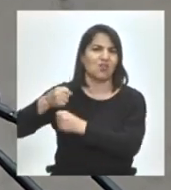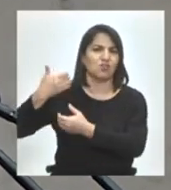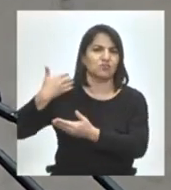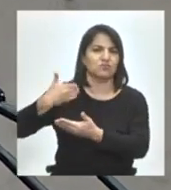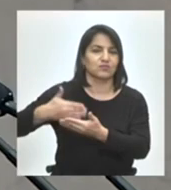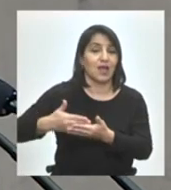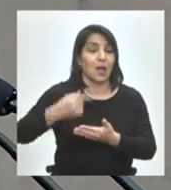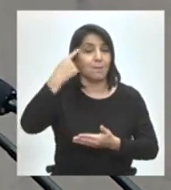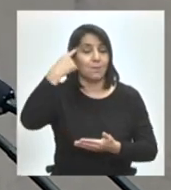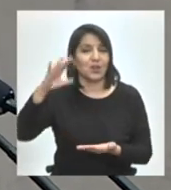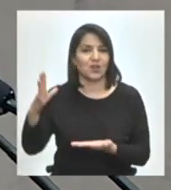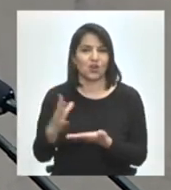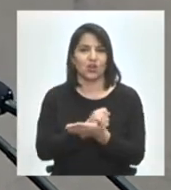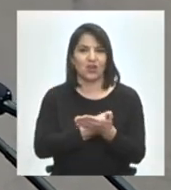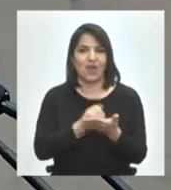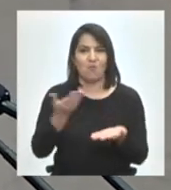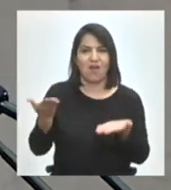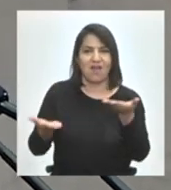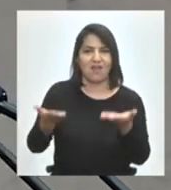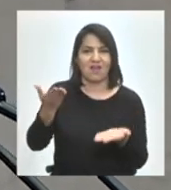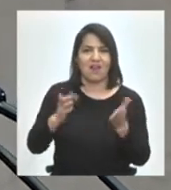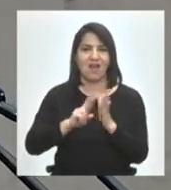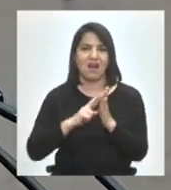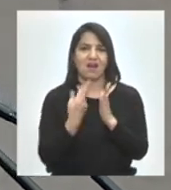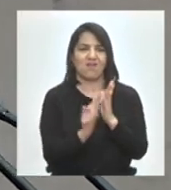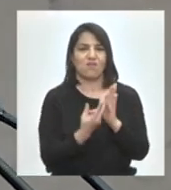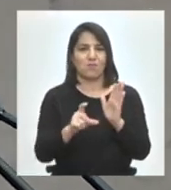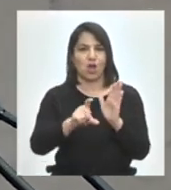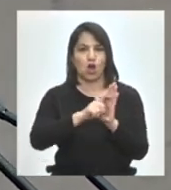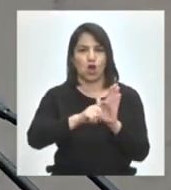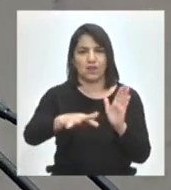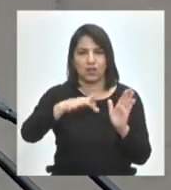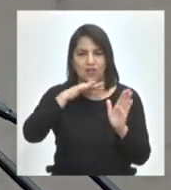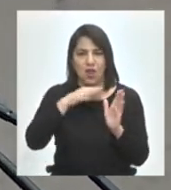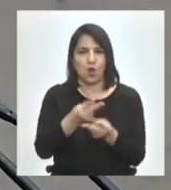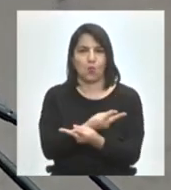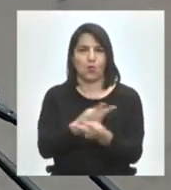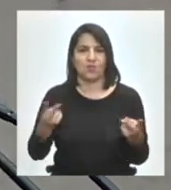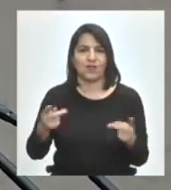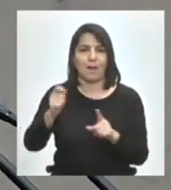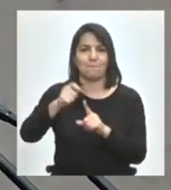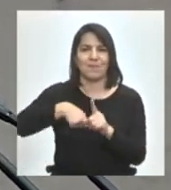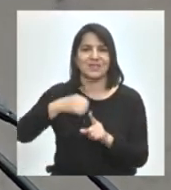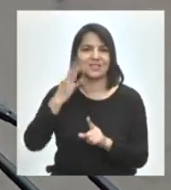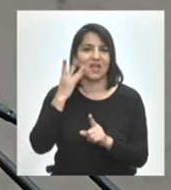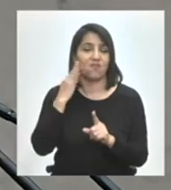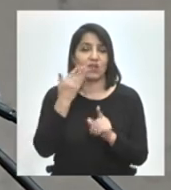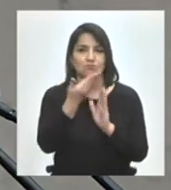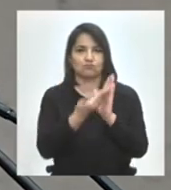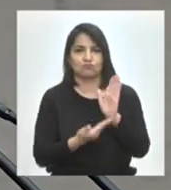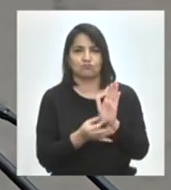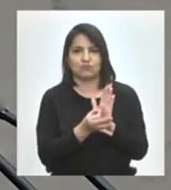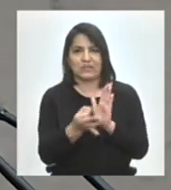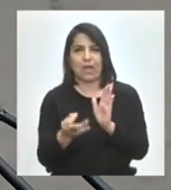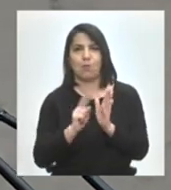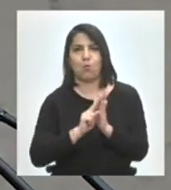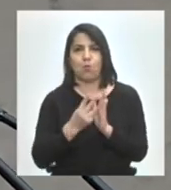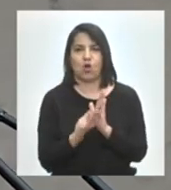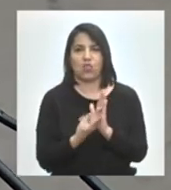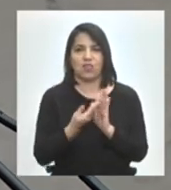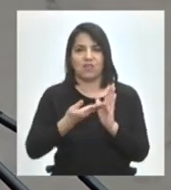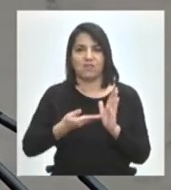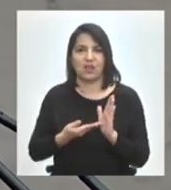fin logramos también equilibrar con la reforma al Código de Aguas publicada en abril y que establece, entre otras modificaciones,